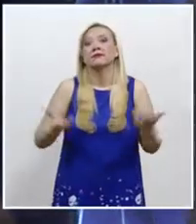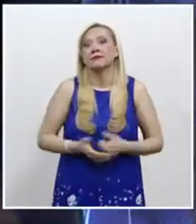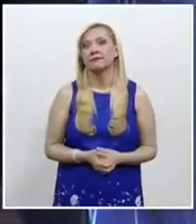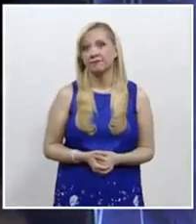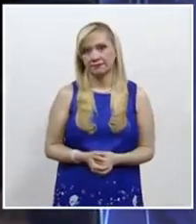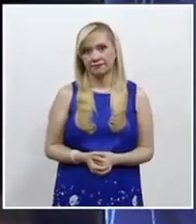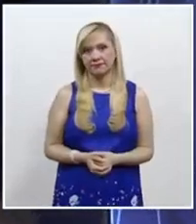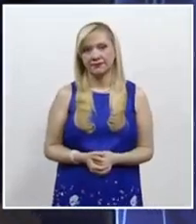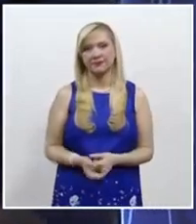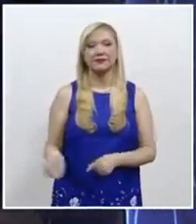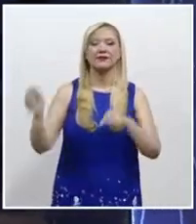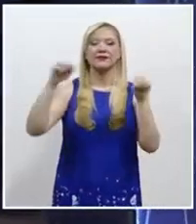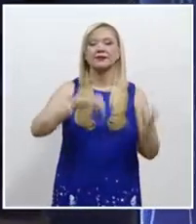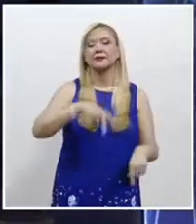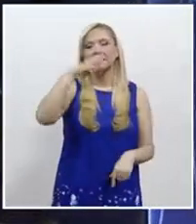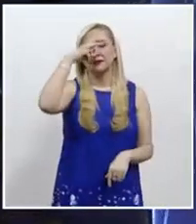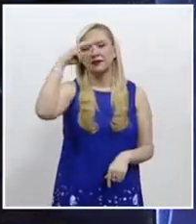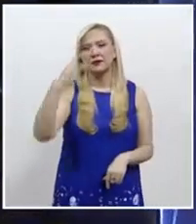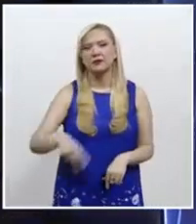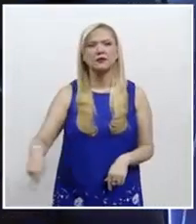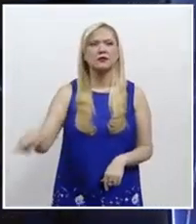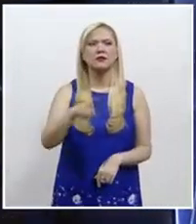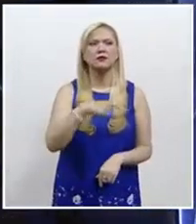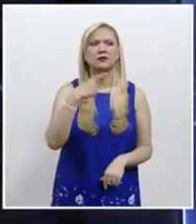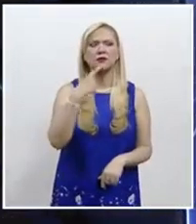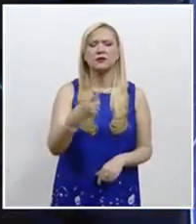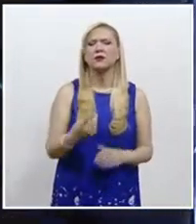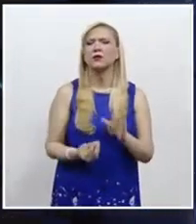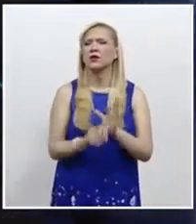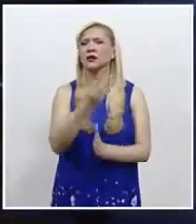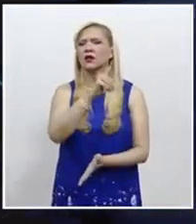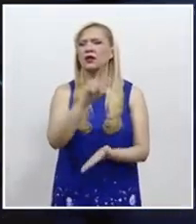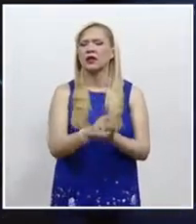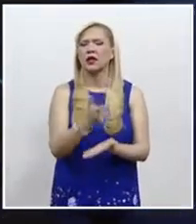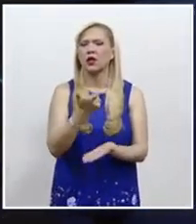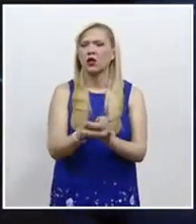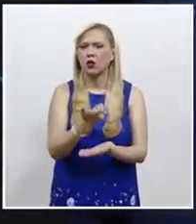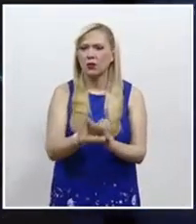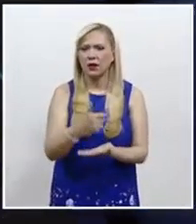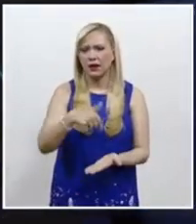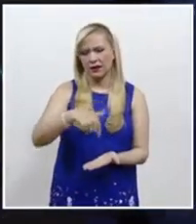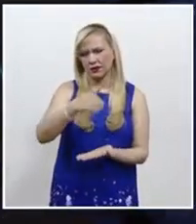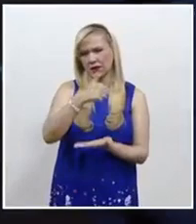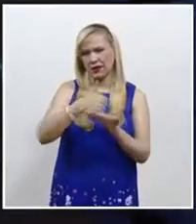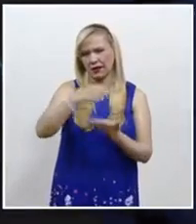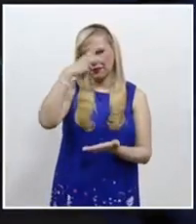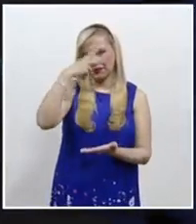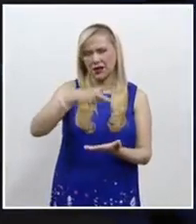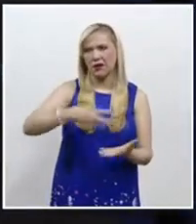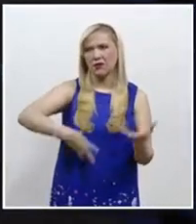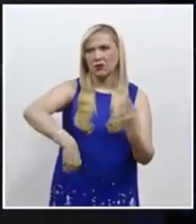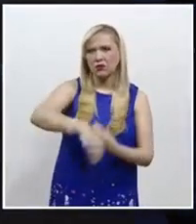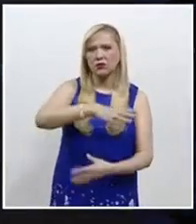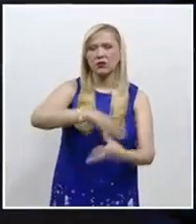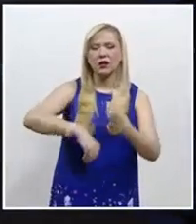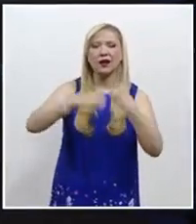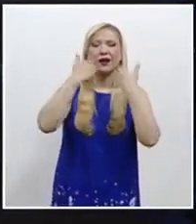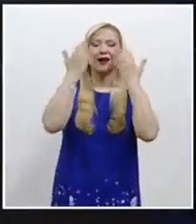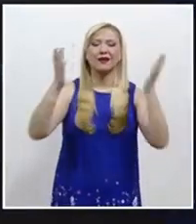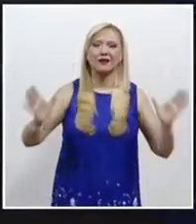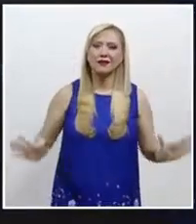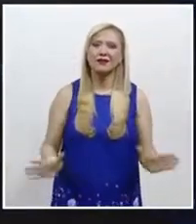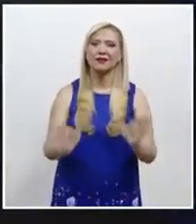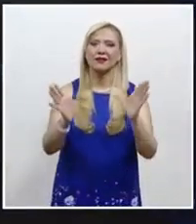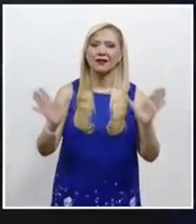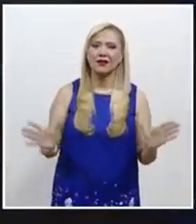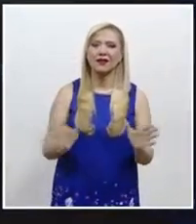Y de regreso a México, autoridades aseguraron que la nueva ley de economía circular de la capital del país busca promover la cultura